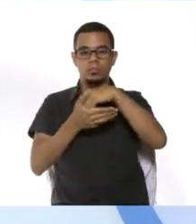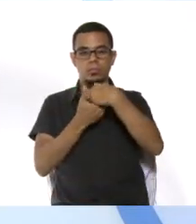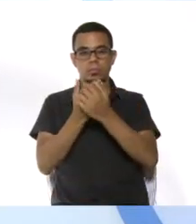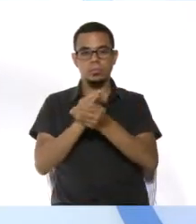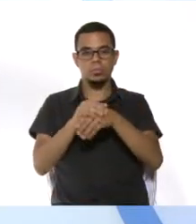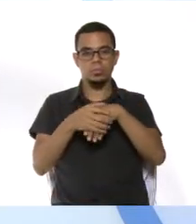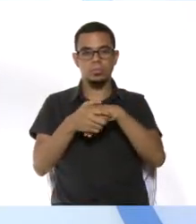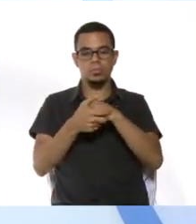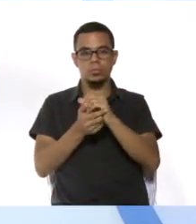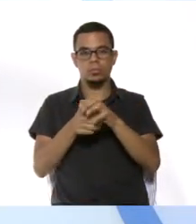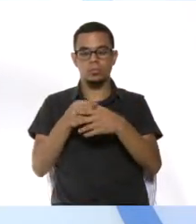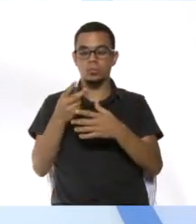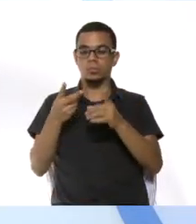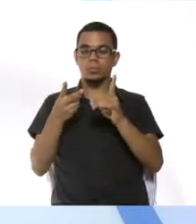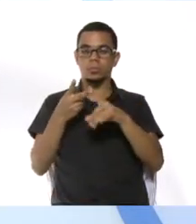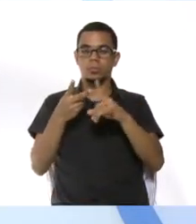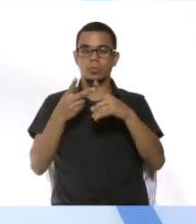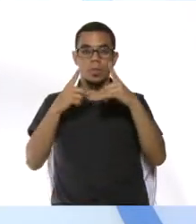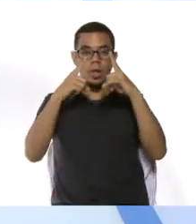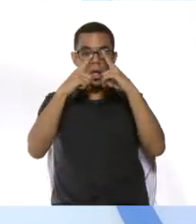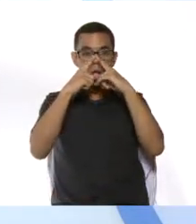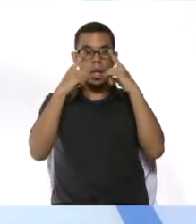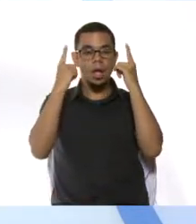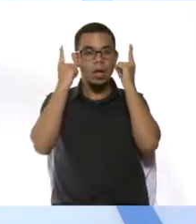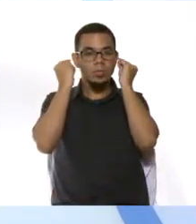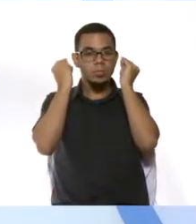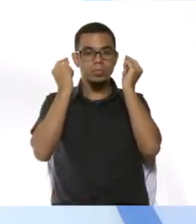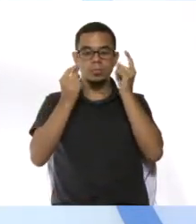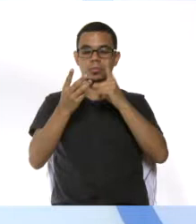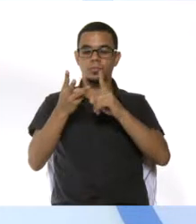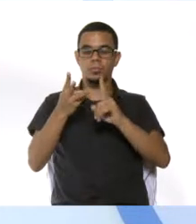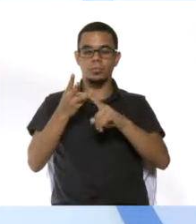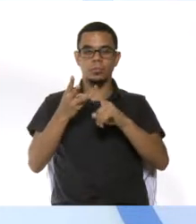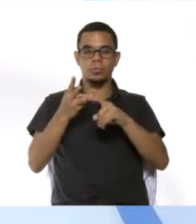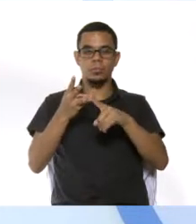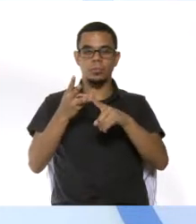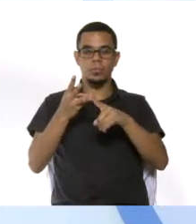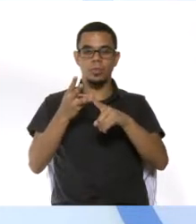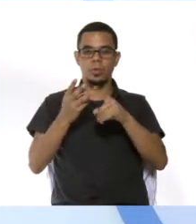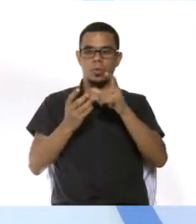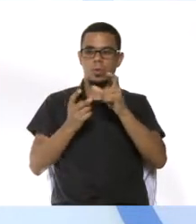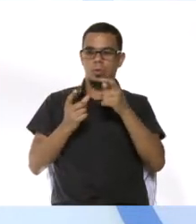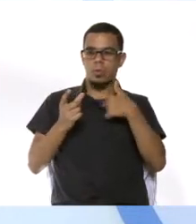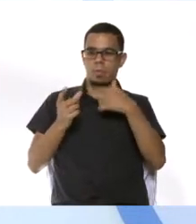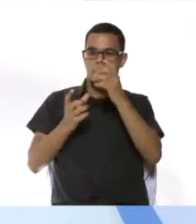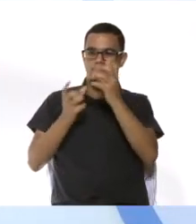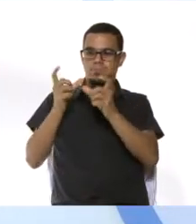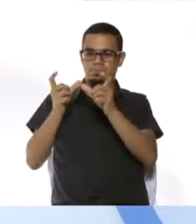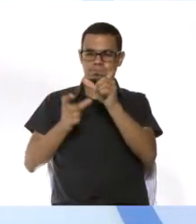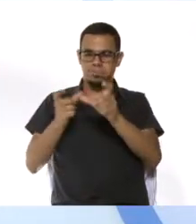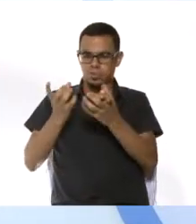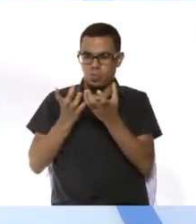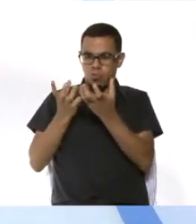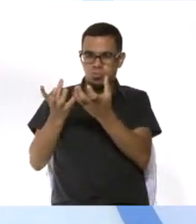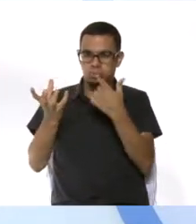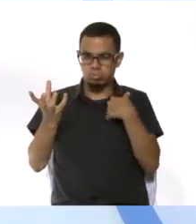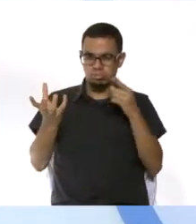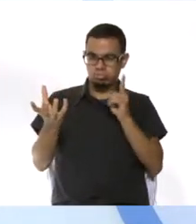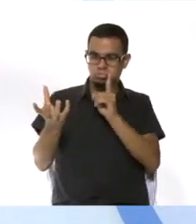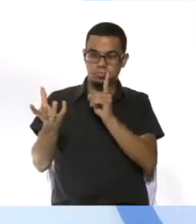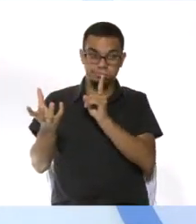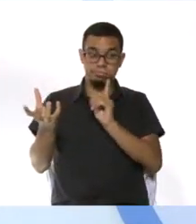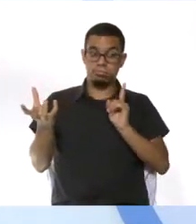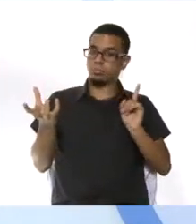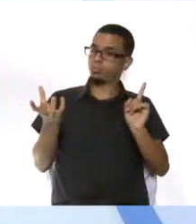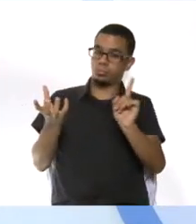de nuestras manos con agua y jabón, el uso correcto del tapabocas o mascarilla y evitar las aglomeraciones manteniendo un